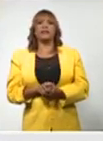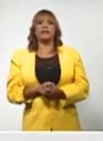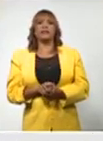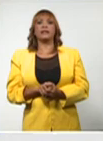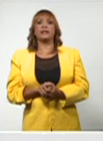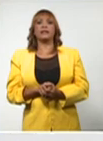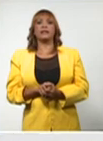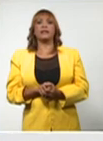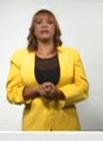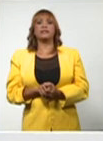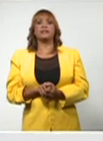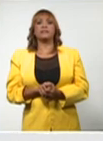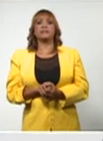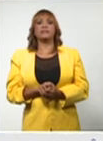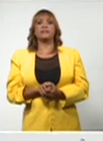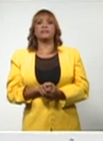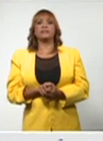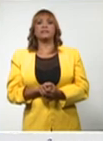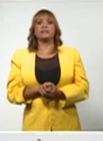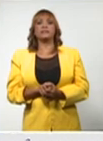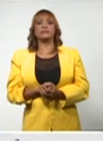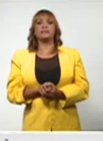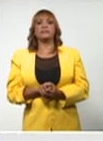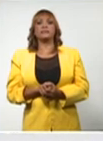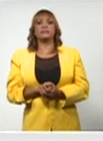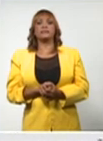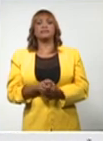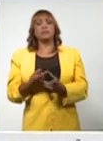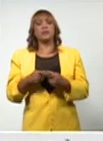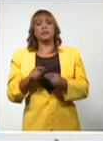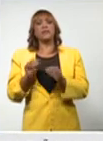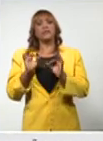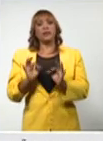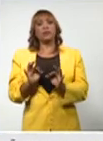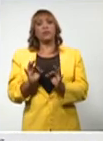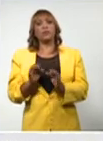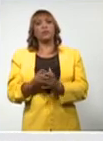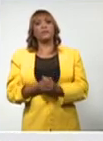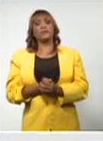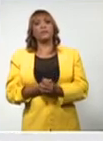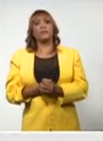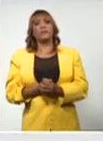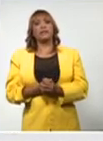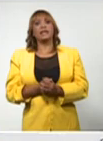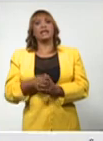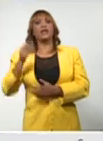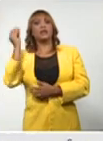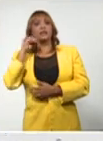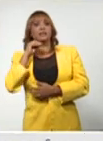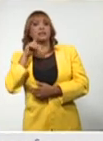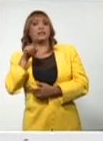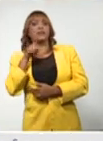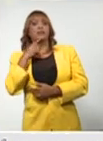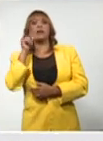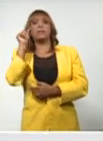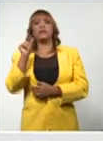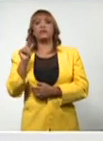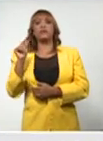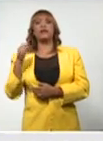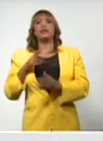porque sí es bastante seguro, el criterio que se tiene para decirle a una persona, te vas de